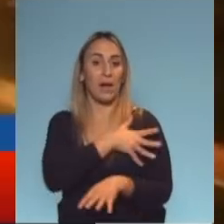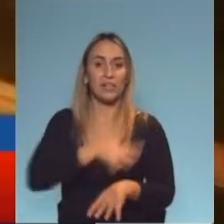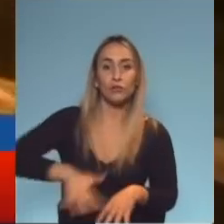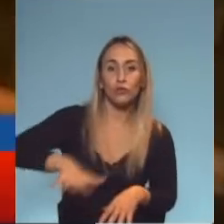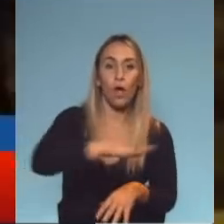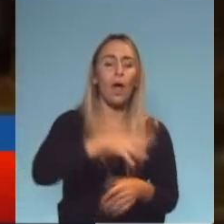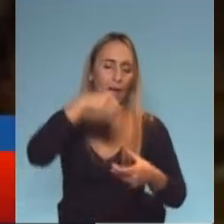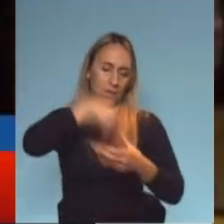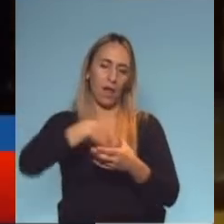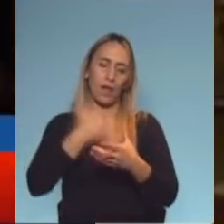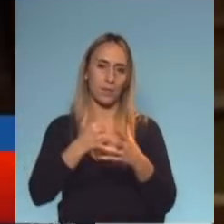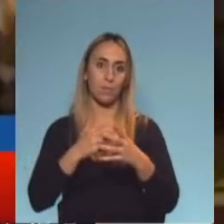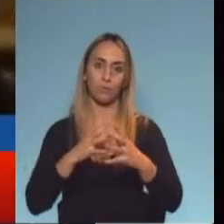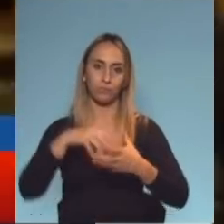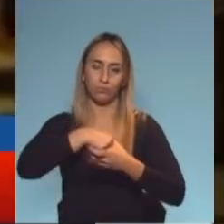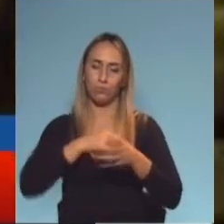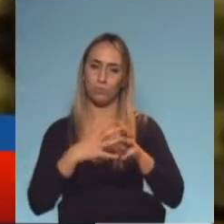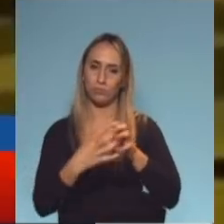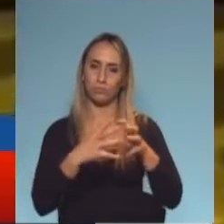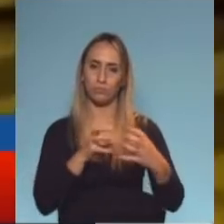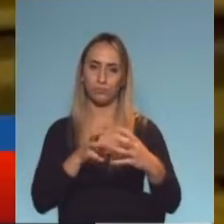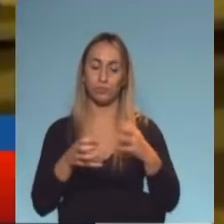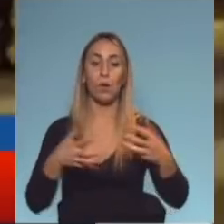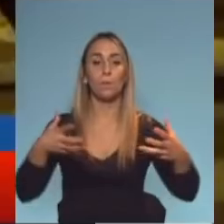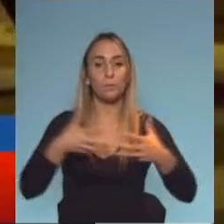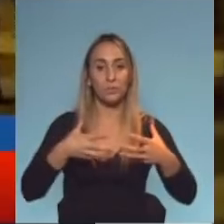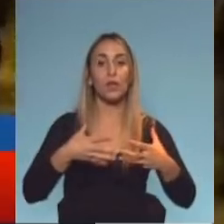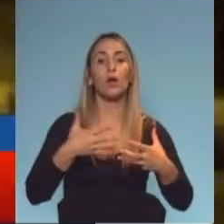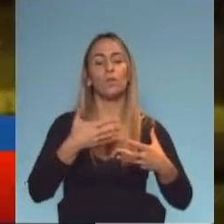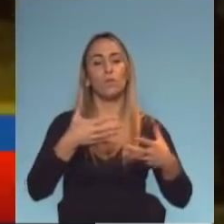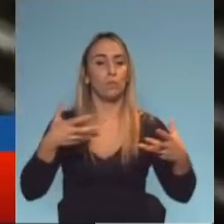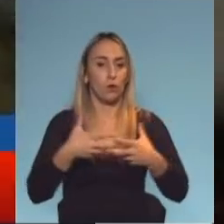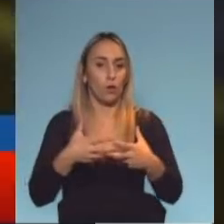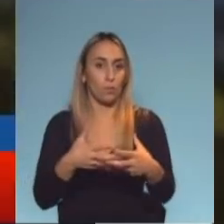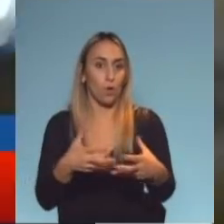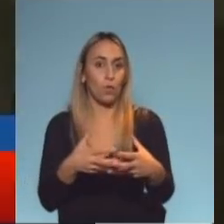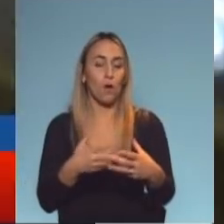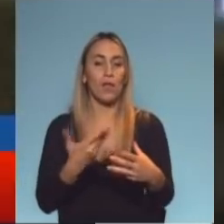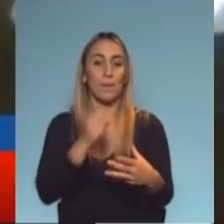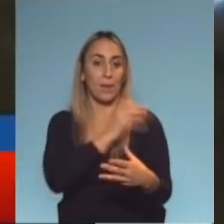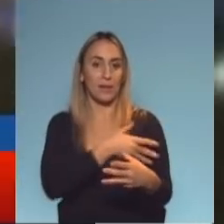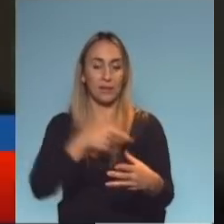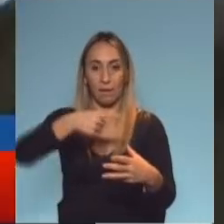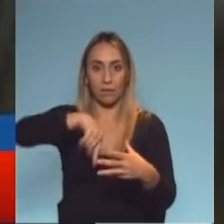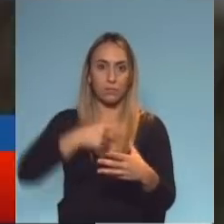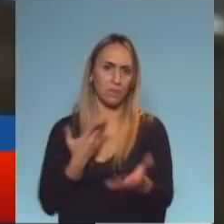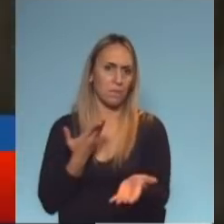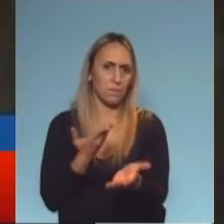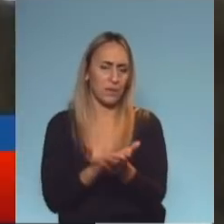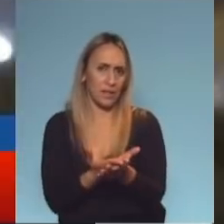interna también muy fuerte dentro del movimiento palestino que piden ambos sectores el tema de